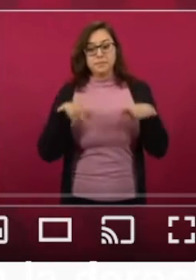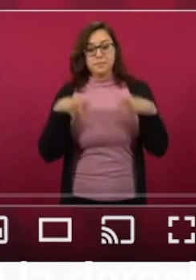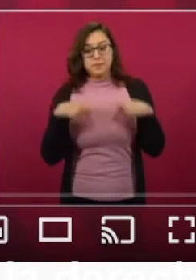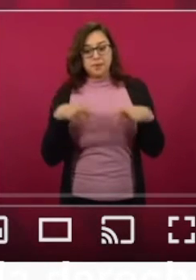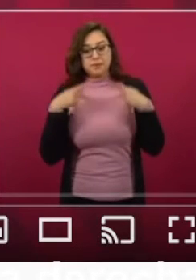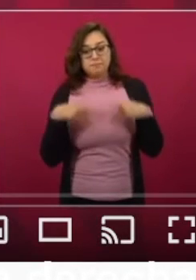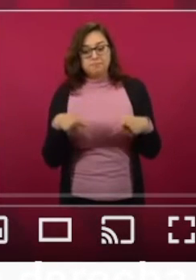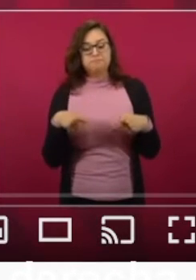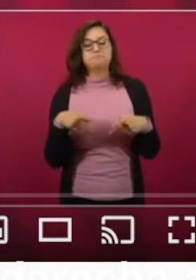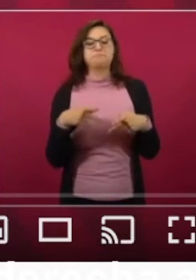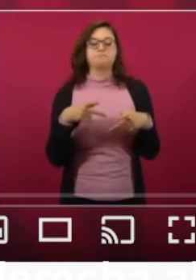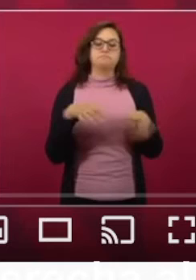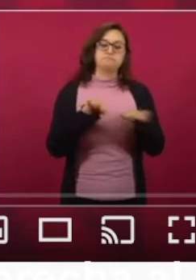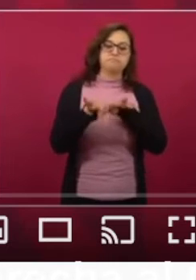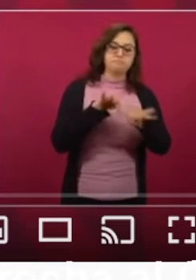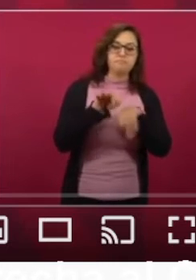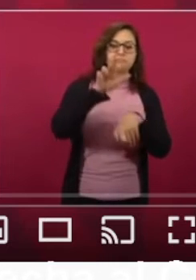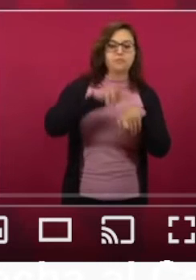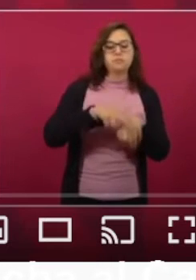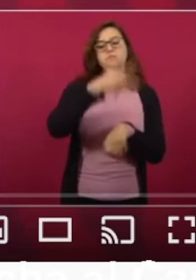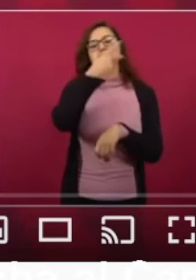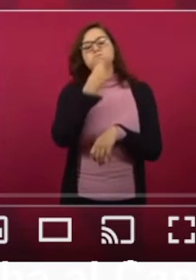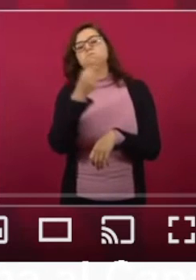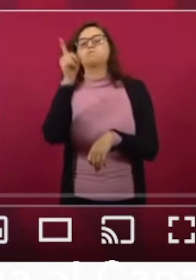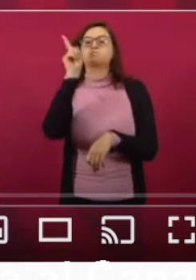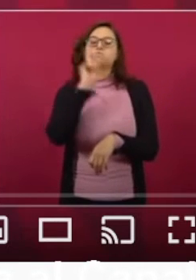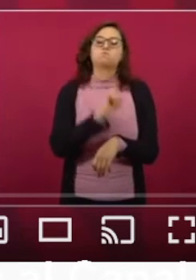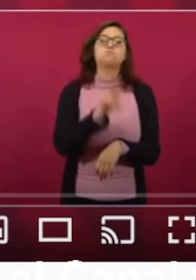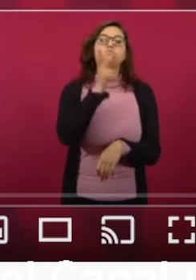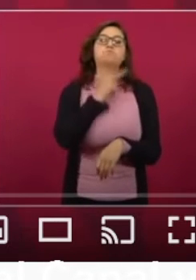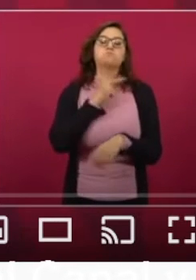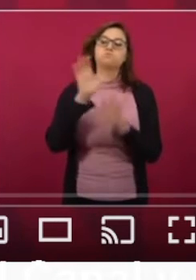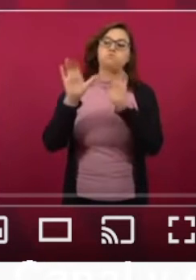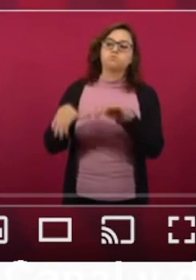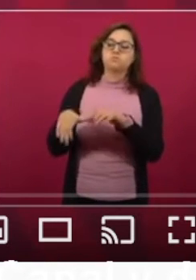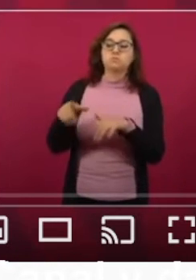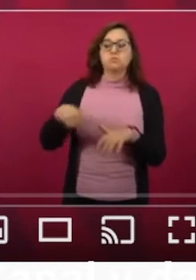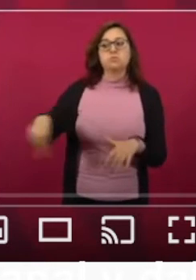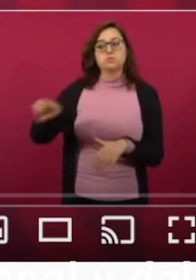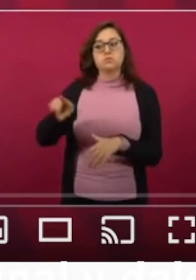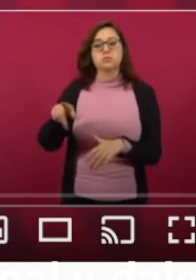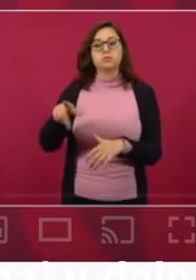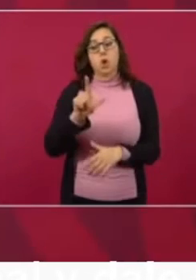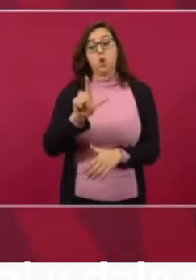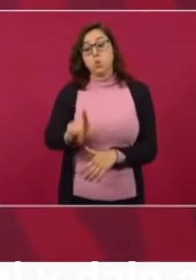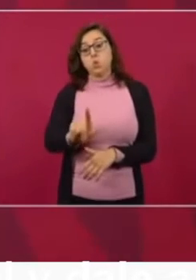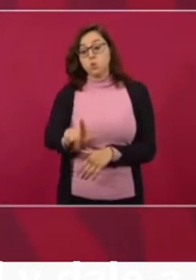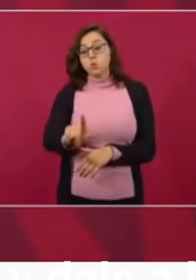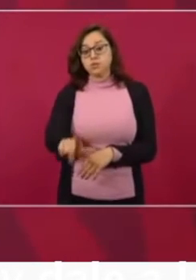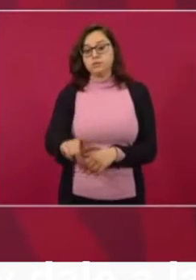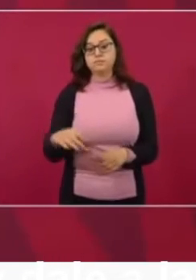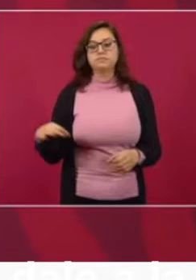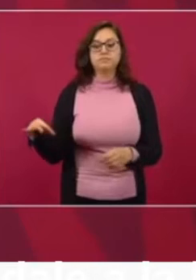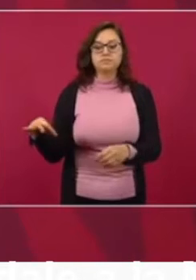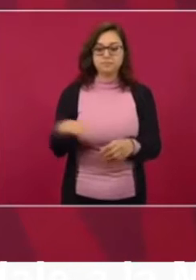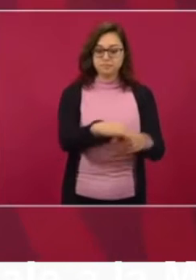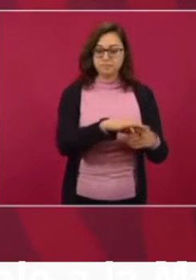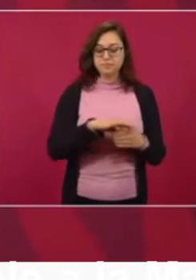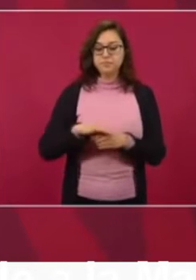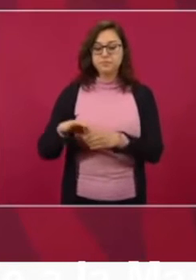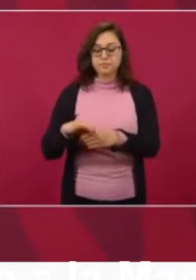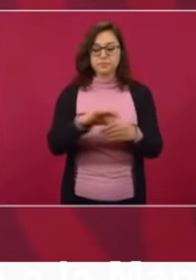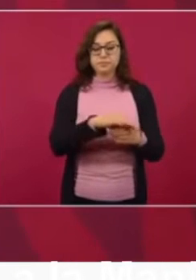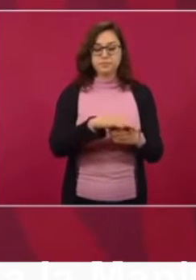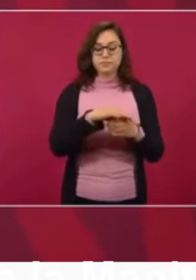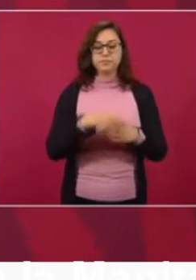petroleros mujeres hombres van a votar el lunes con la